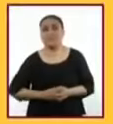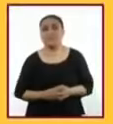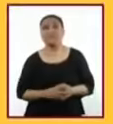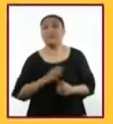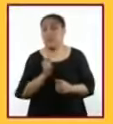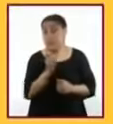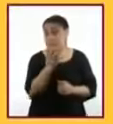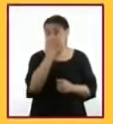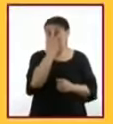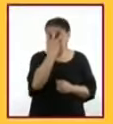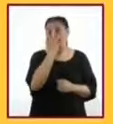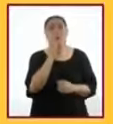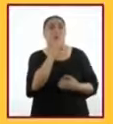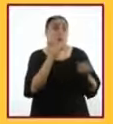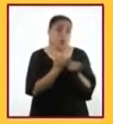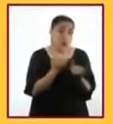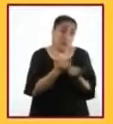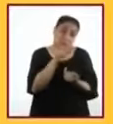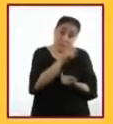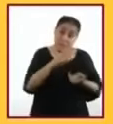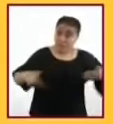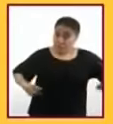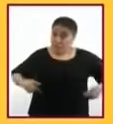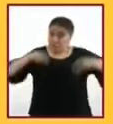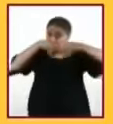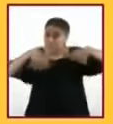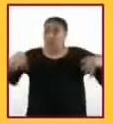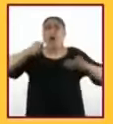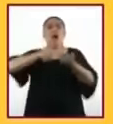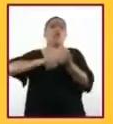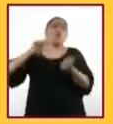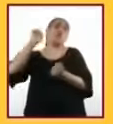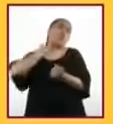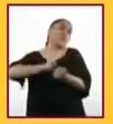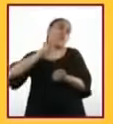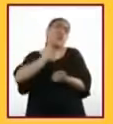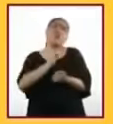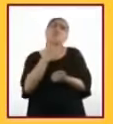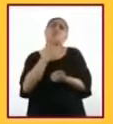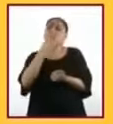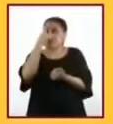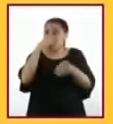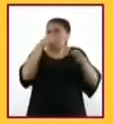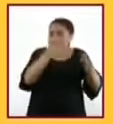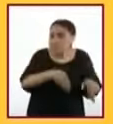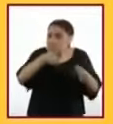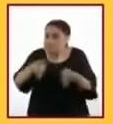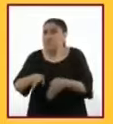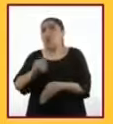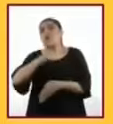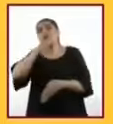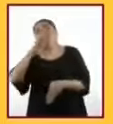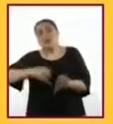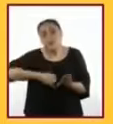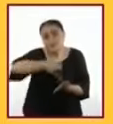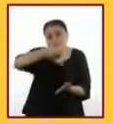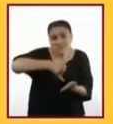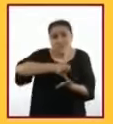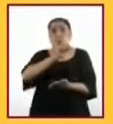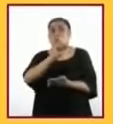Las máscaras, al igual que el teatro, tienen orígenes rituales. Se usaban para entierros, festividades agrícolas, así como